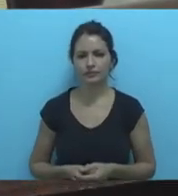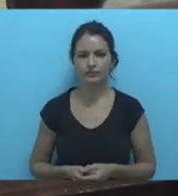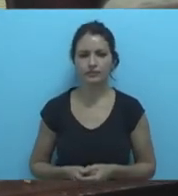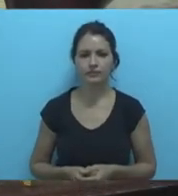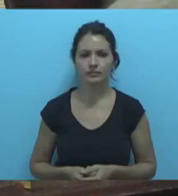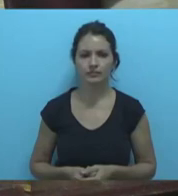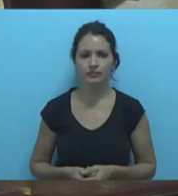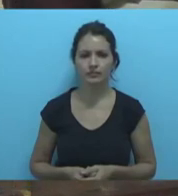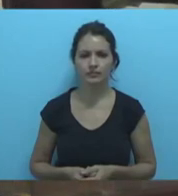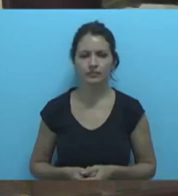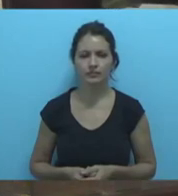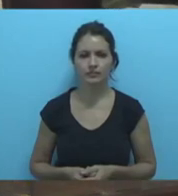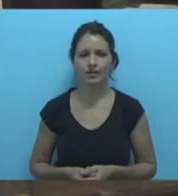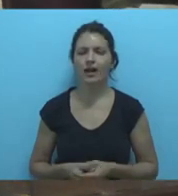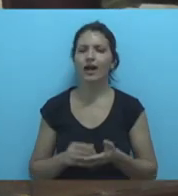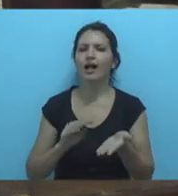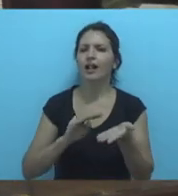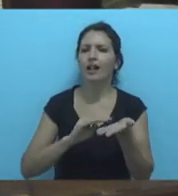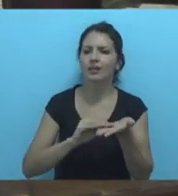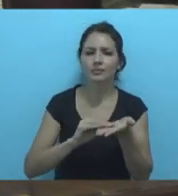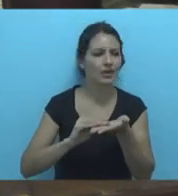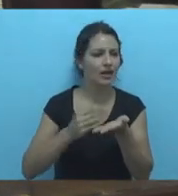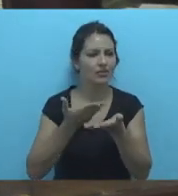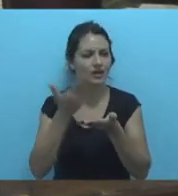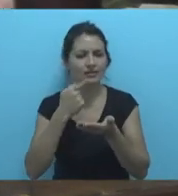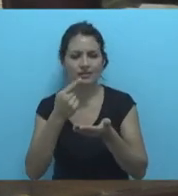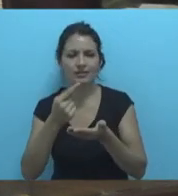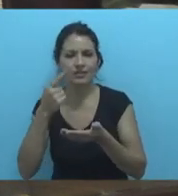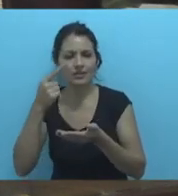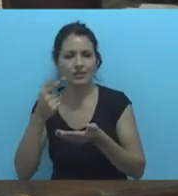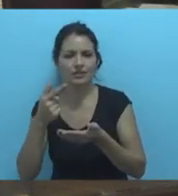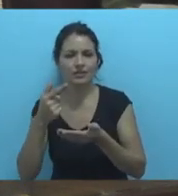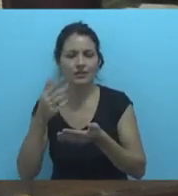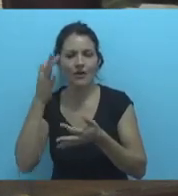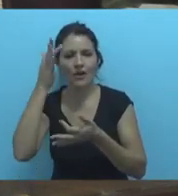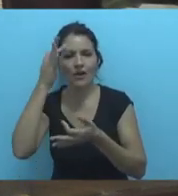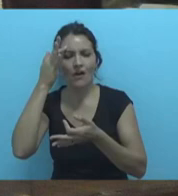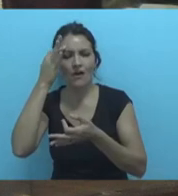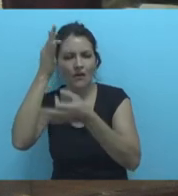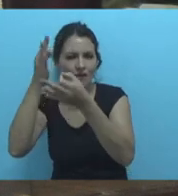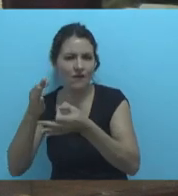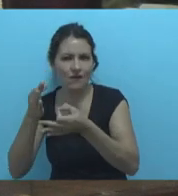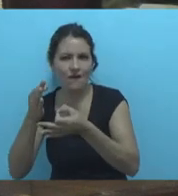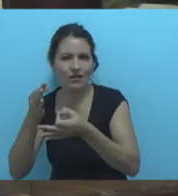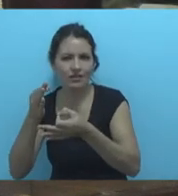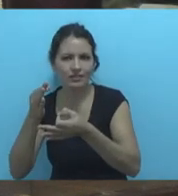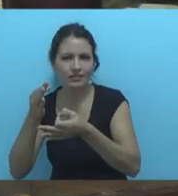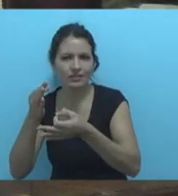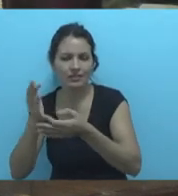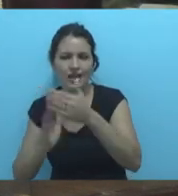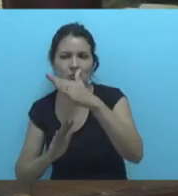reforzarlo. Él dijo de una manera muy coloquial, la Corte ya hizo la cuenta. Y en realidad es eso lo único